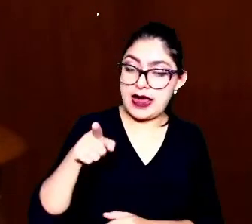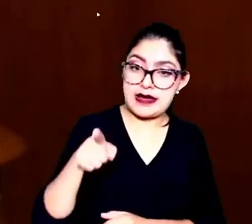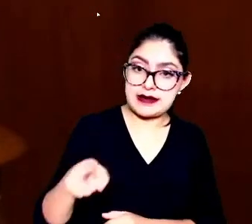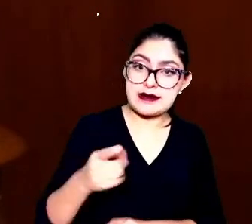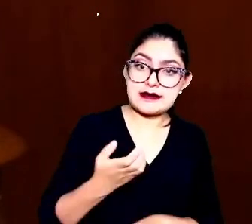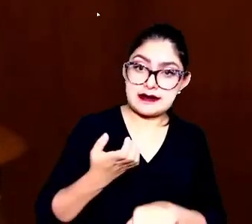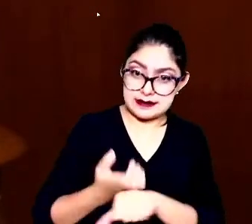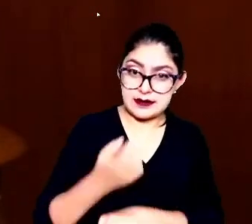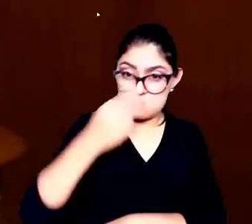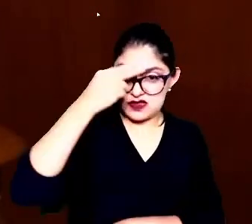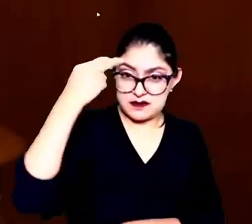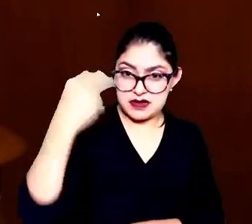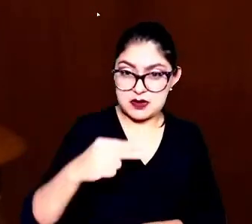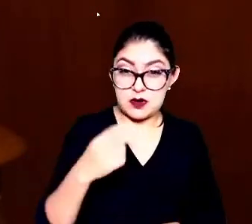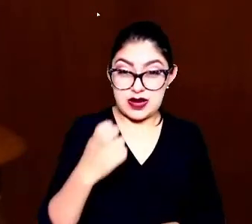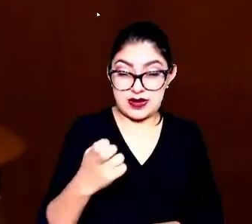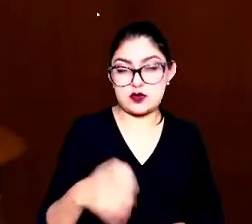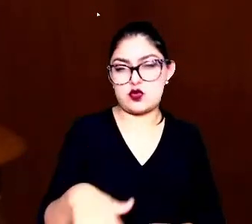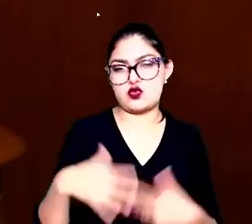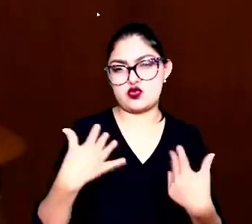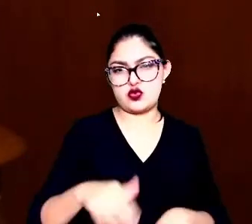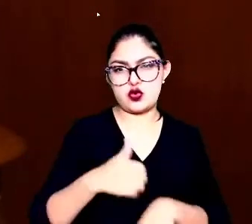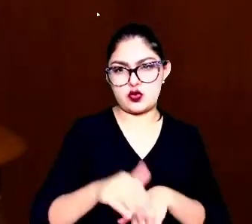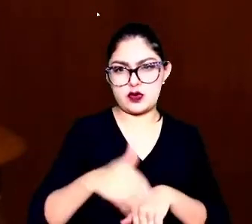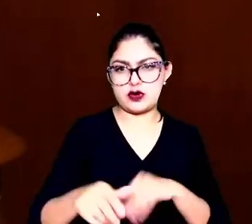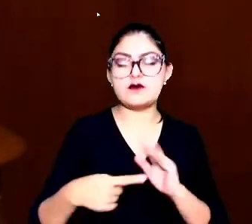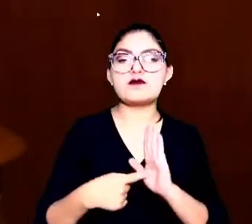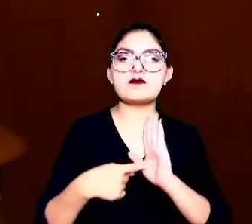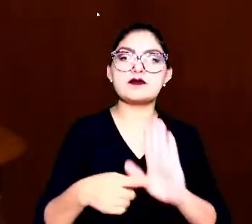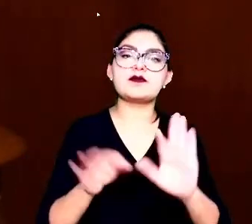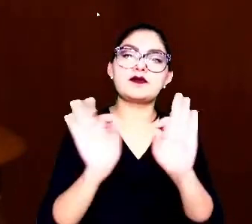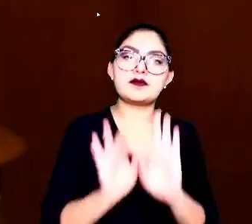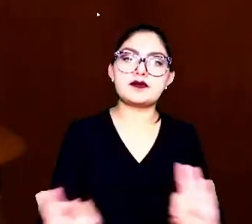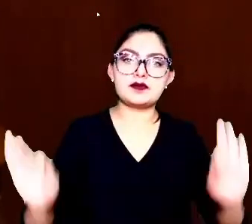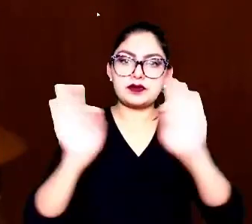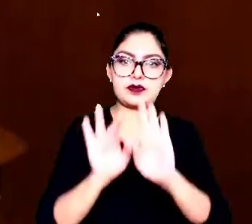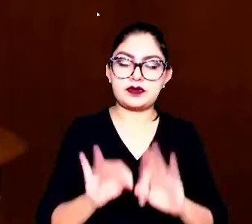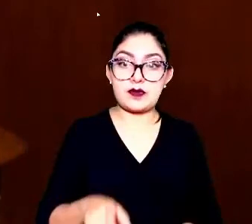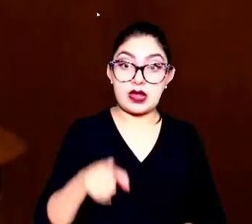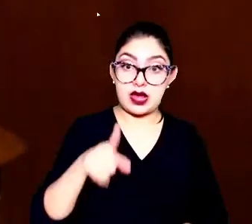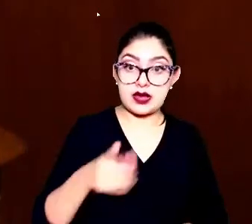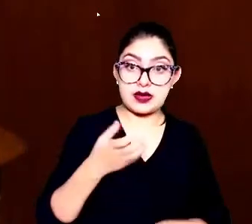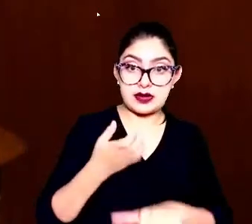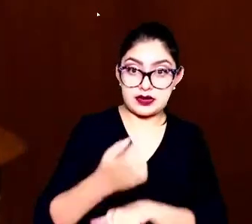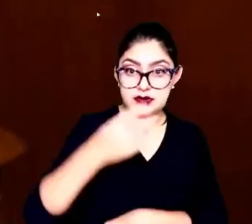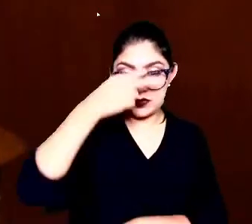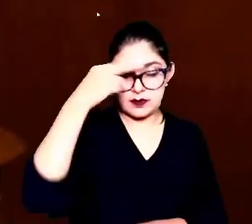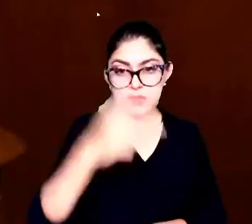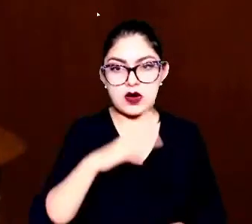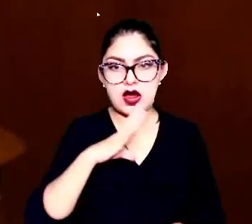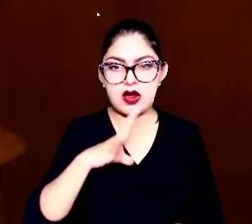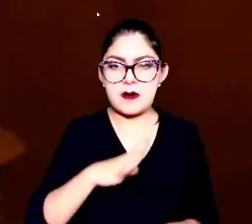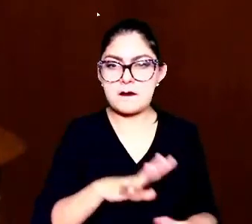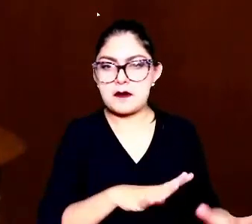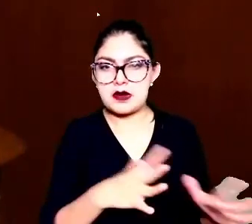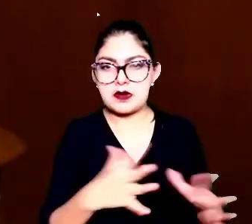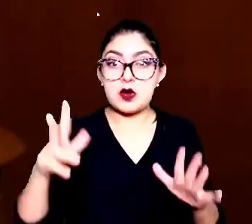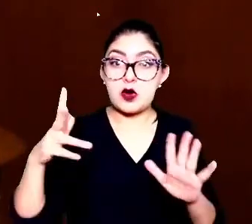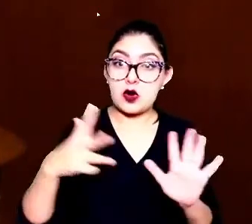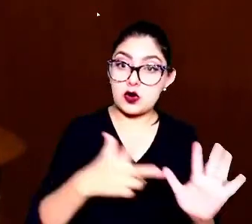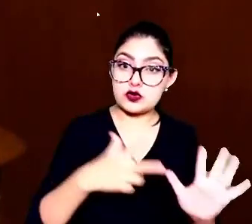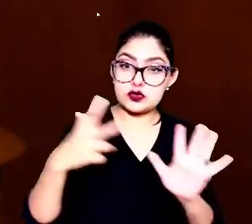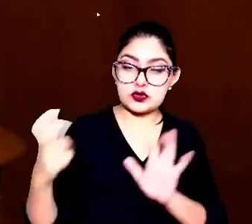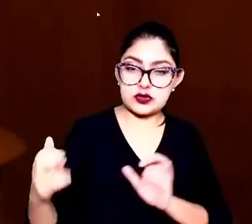es una cifra muy importante en el Estado de México existen más de 800.000 unidades económicas